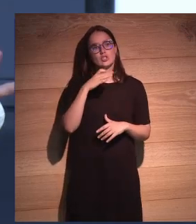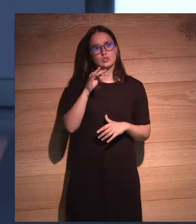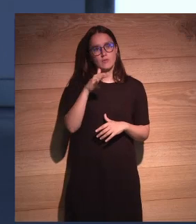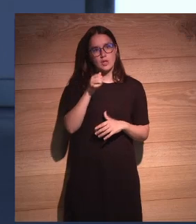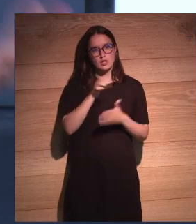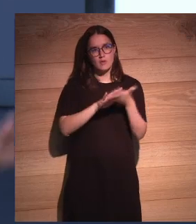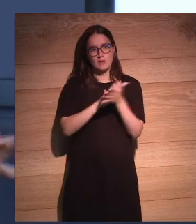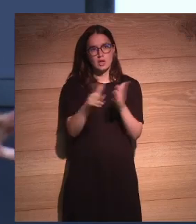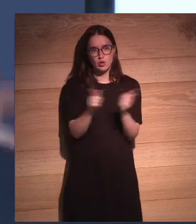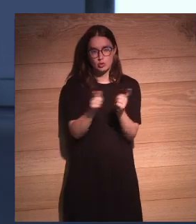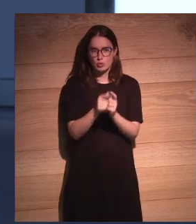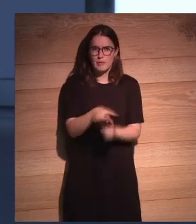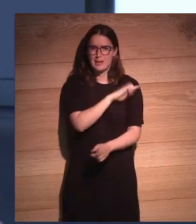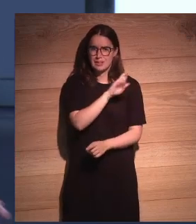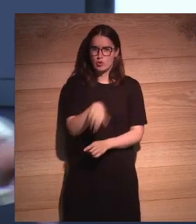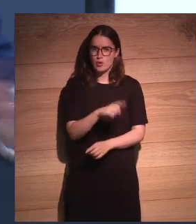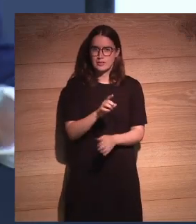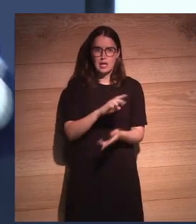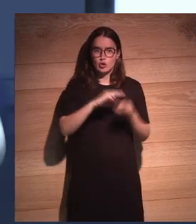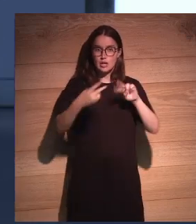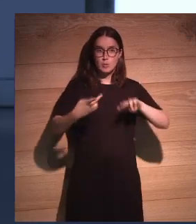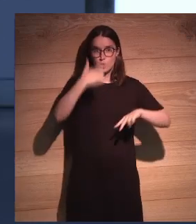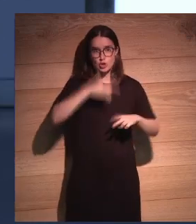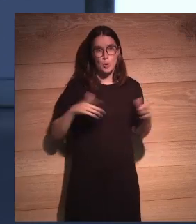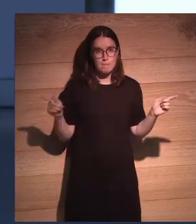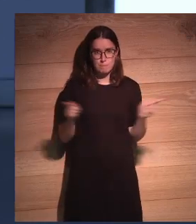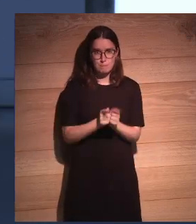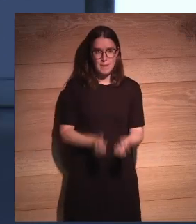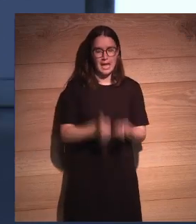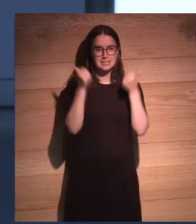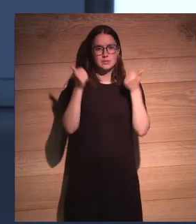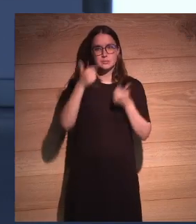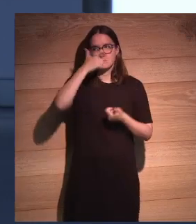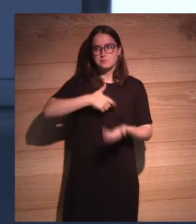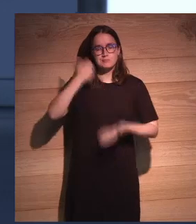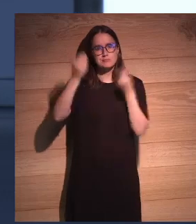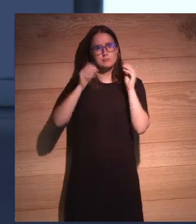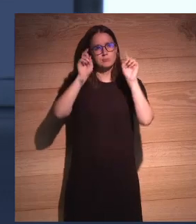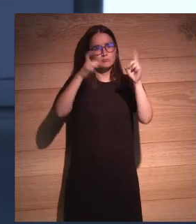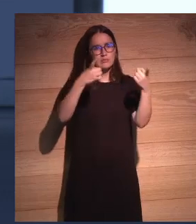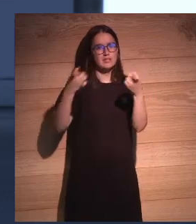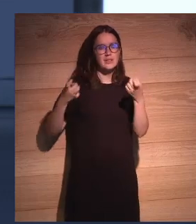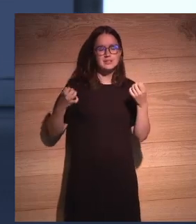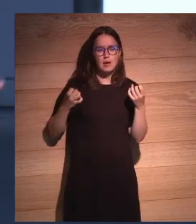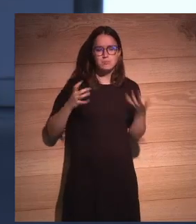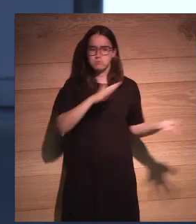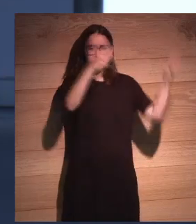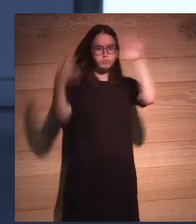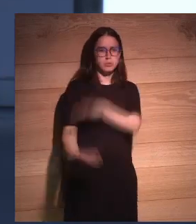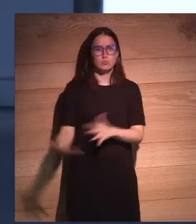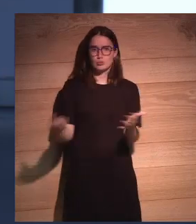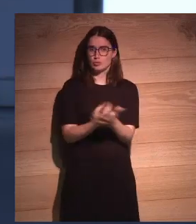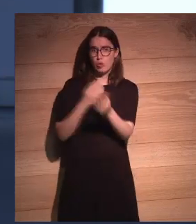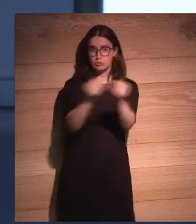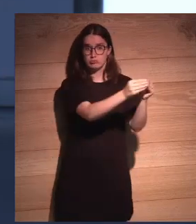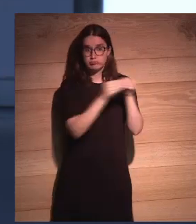yo voy a hablar mucho menos, no he hablado demasiado, que va, todo lo contrario, pero yo voy a hablar incluso menos. Yo creo que la educación necesita un meneo, yo creo que está todo el mundo de acuerdo,